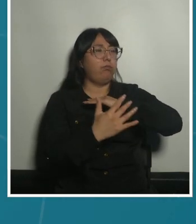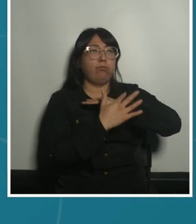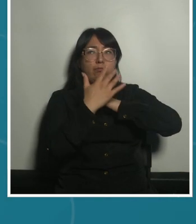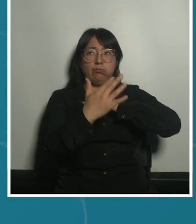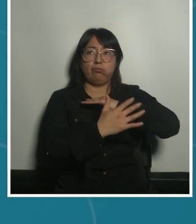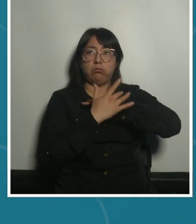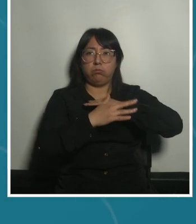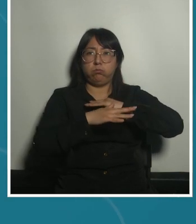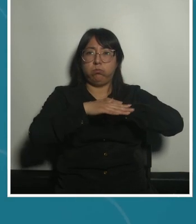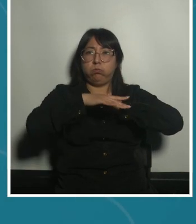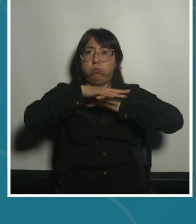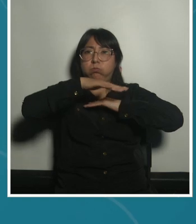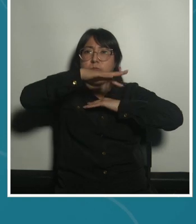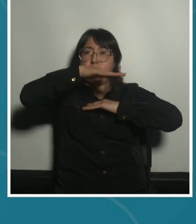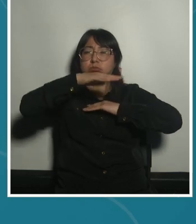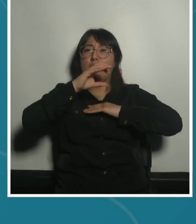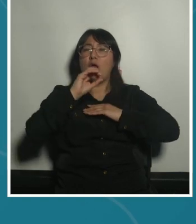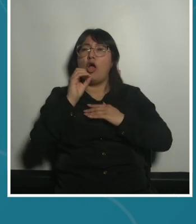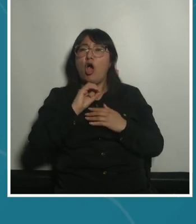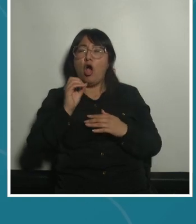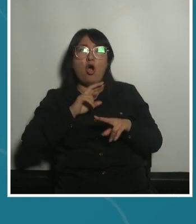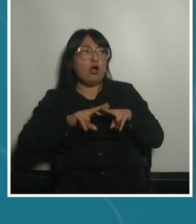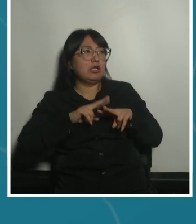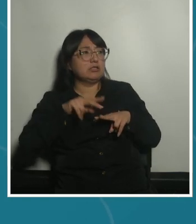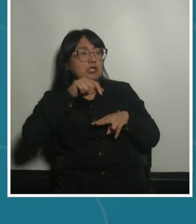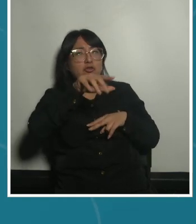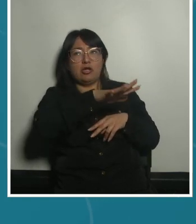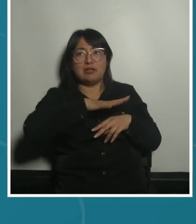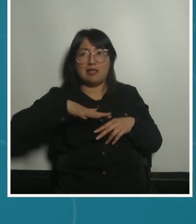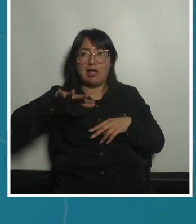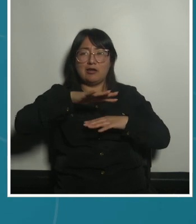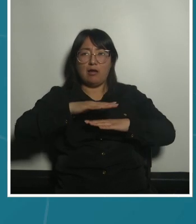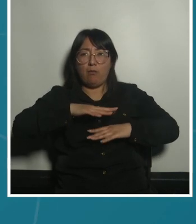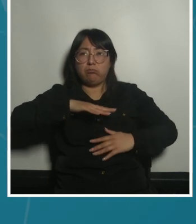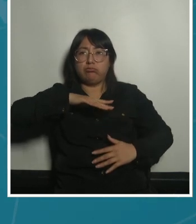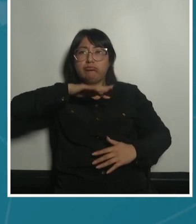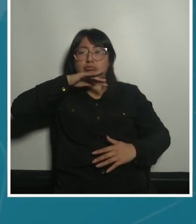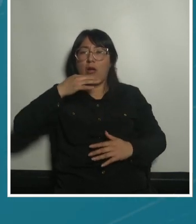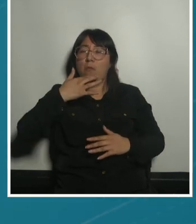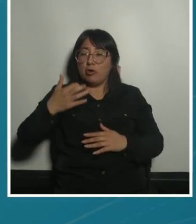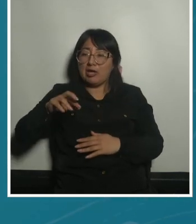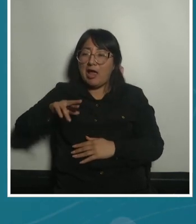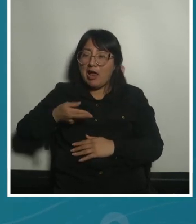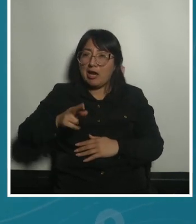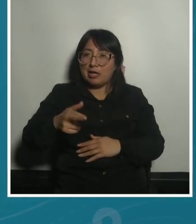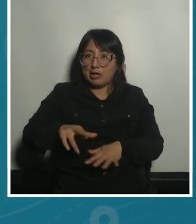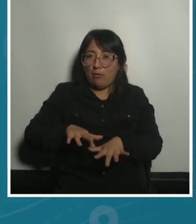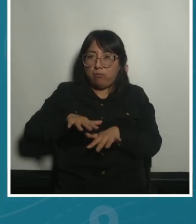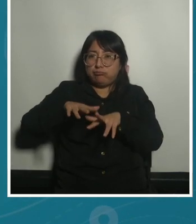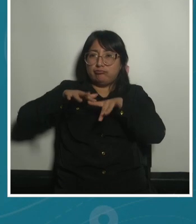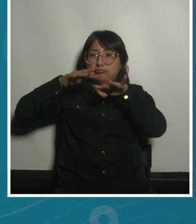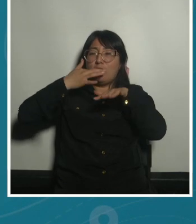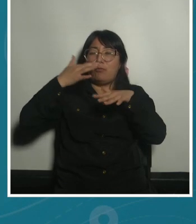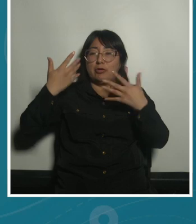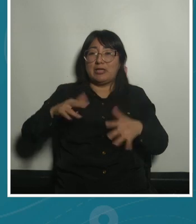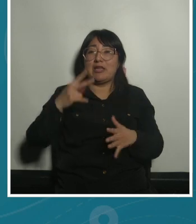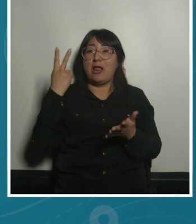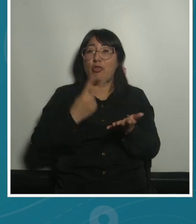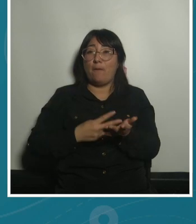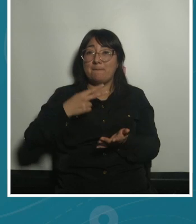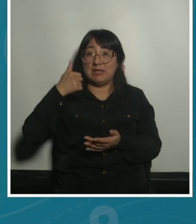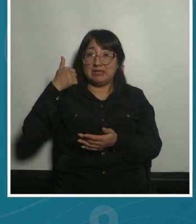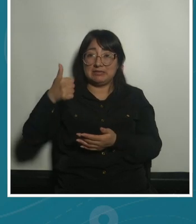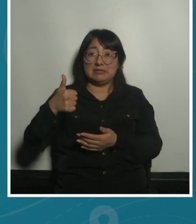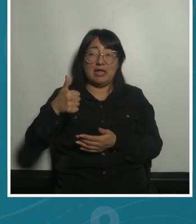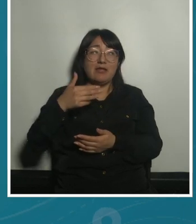liquefacción o generando estas áreas de inundación por crecidas de río, que ya los tuvimos en esta zona el 2006, que